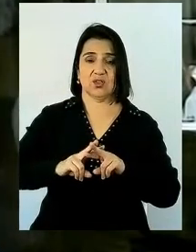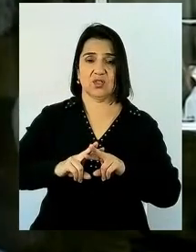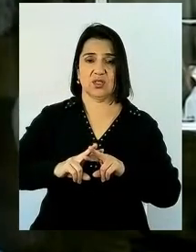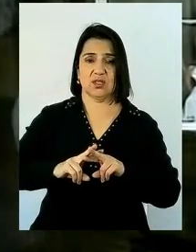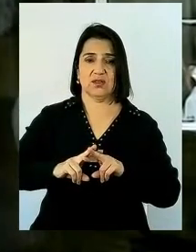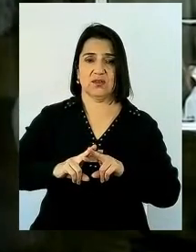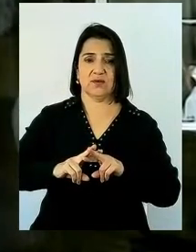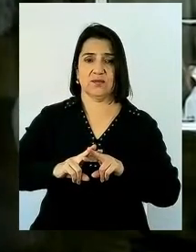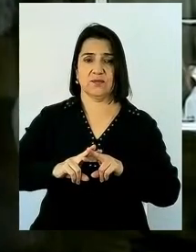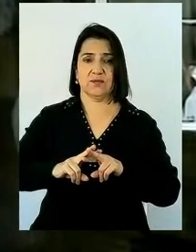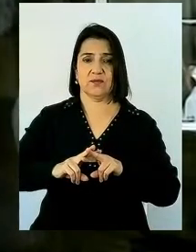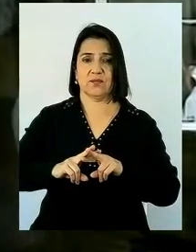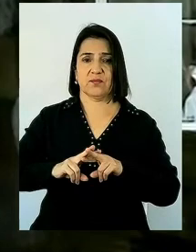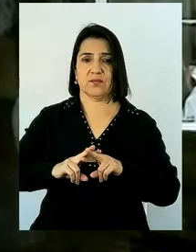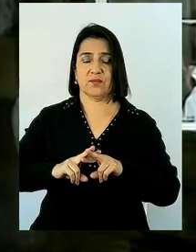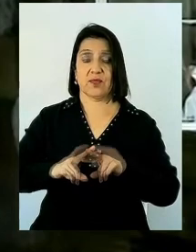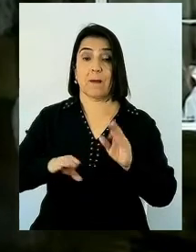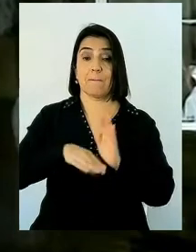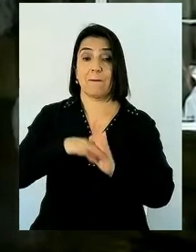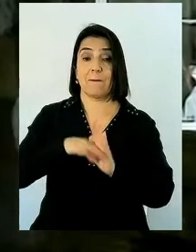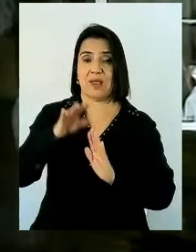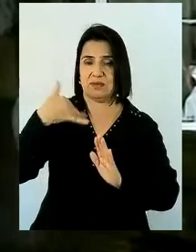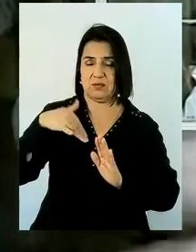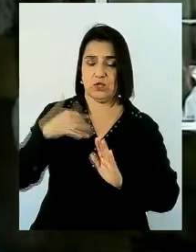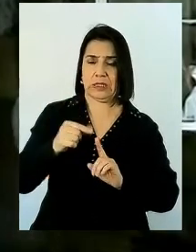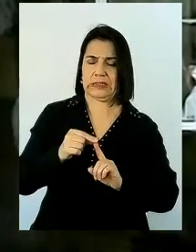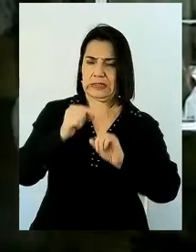priorizadas, tal vez antecediendo a